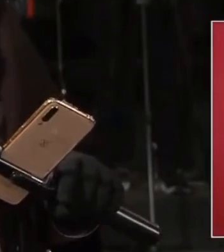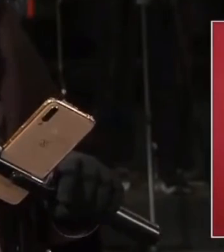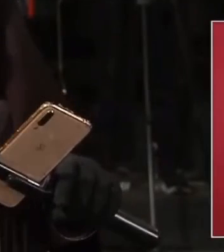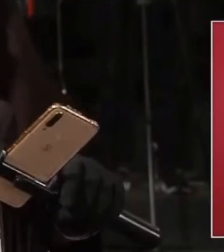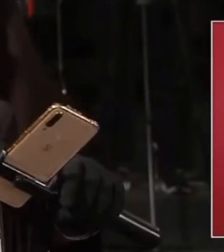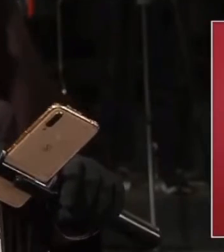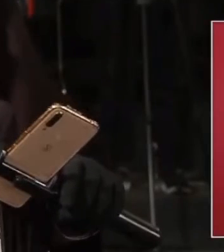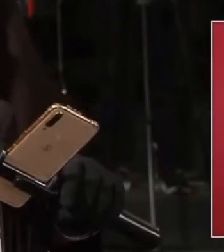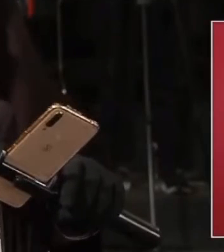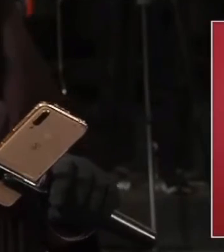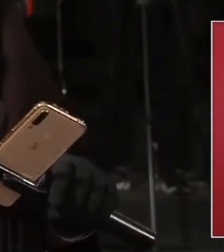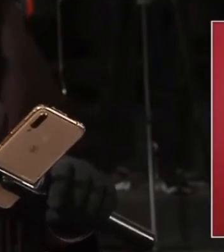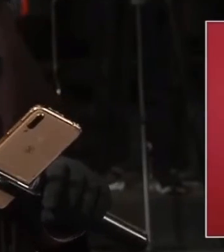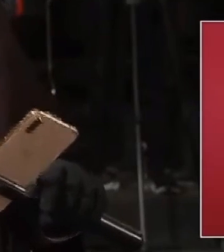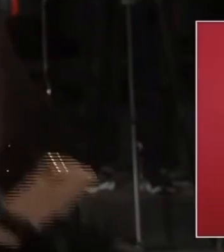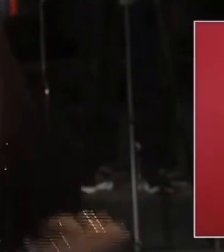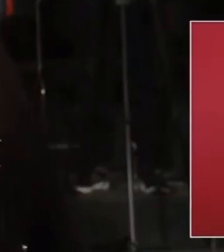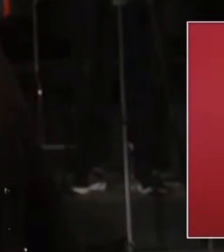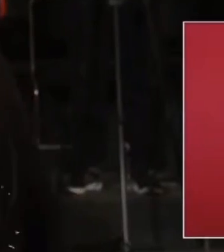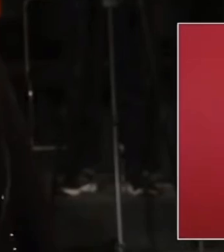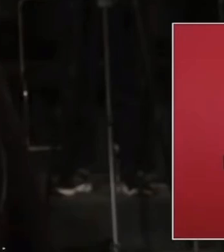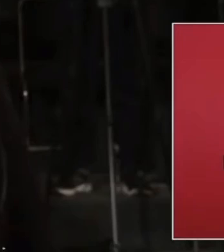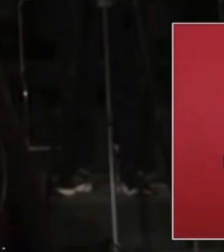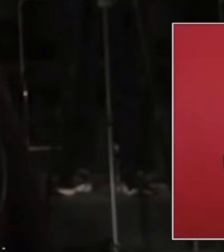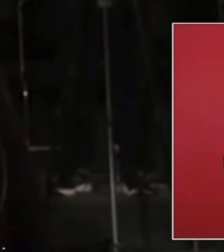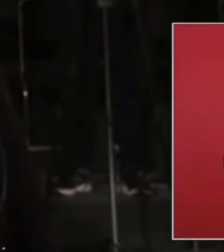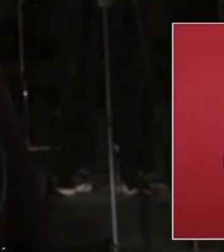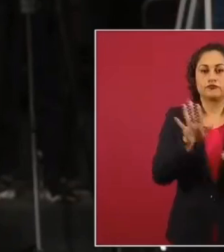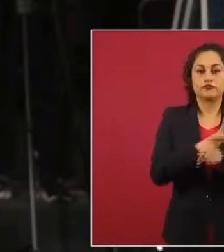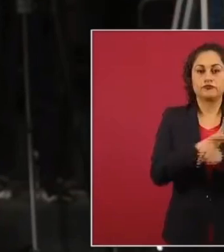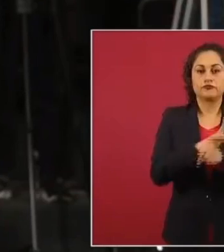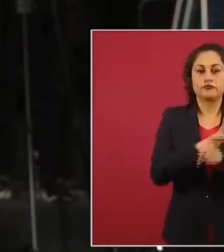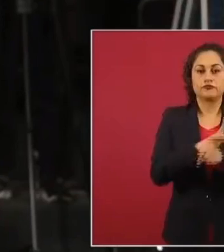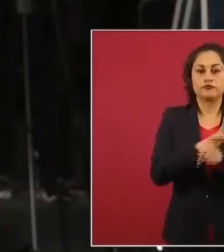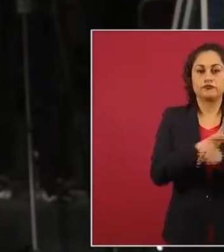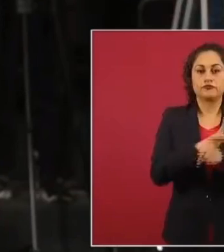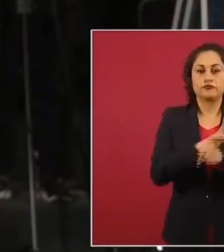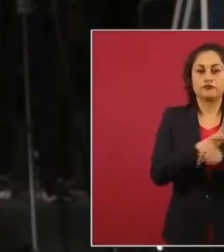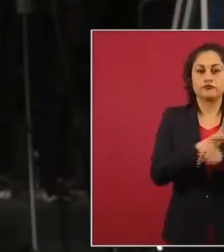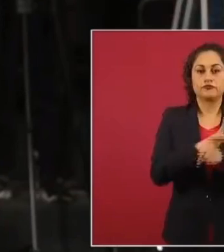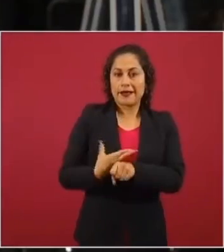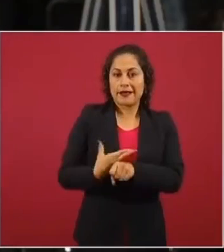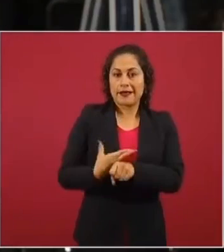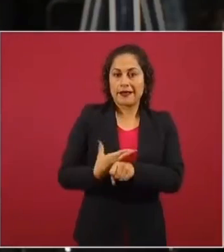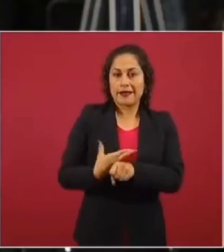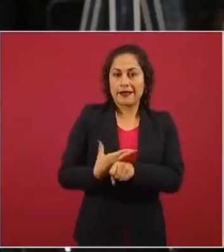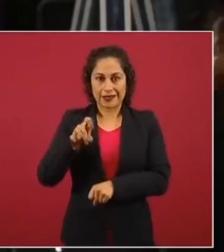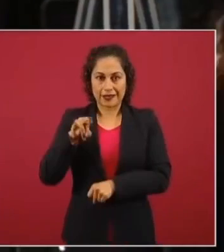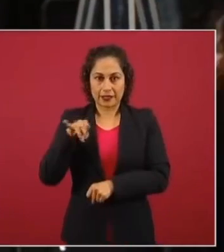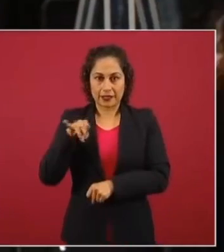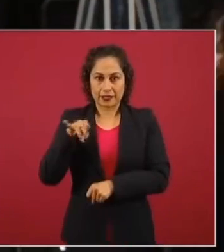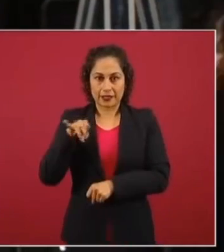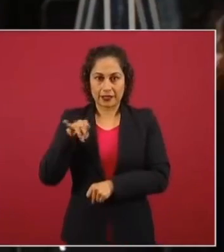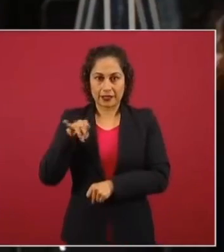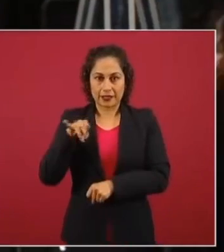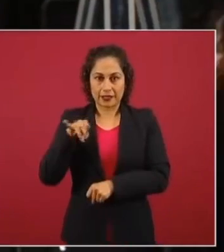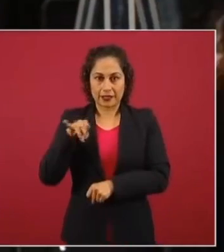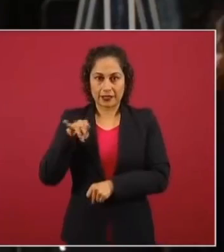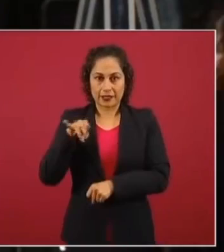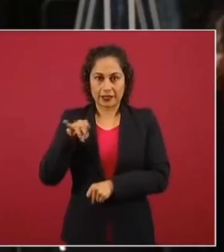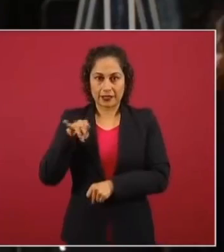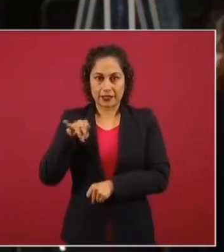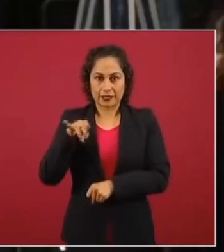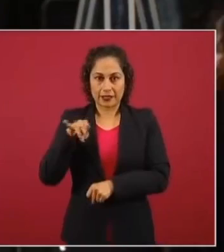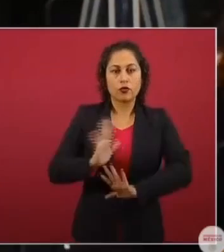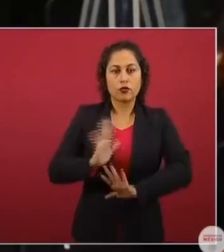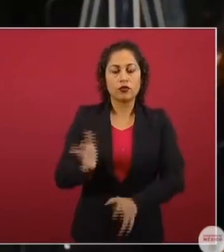la preocupación de que hace unos días el gobernador Quirino informó que este próximo enero los niños regresan a